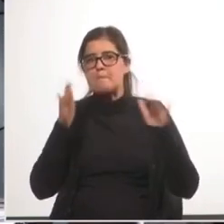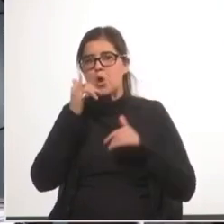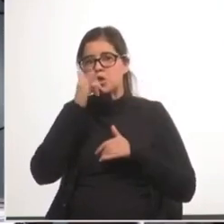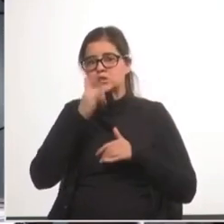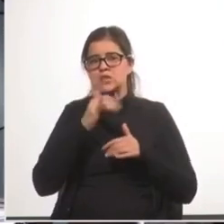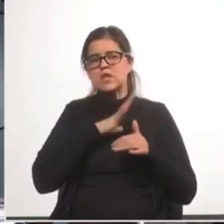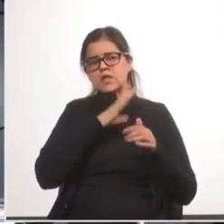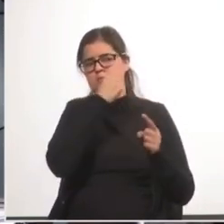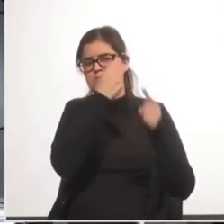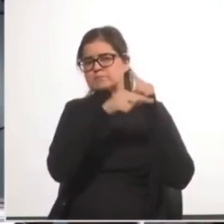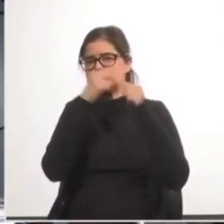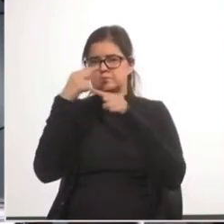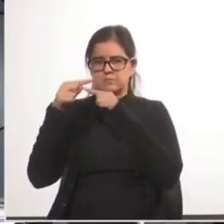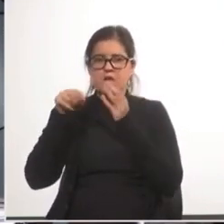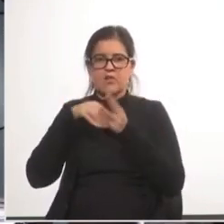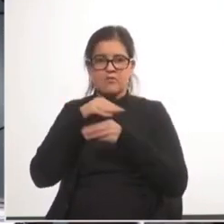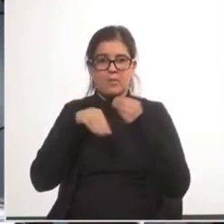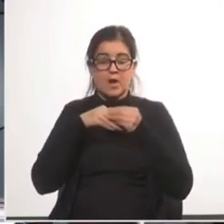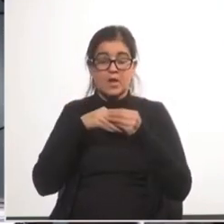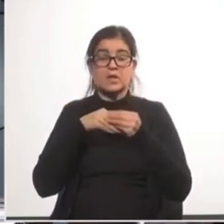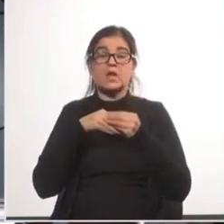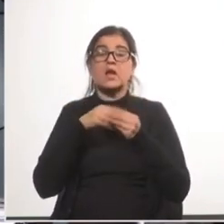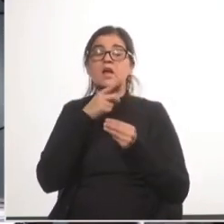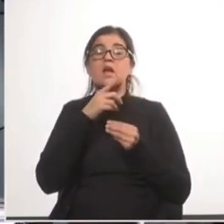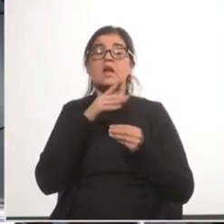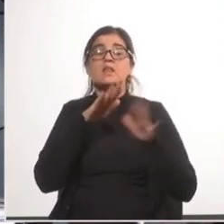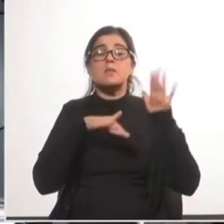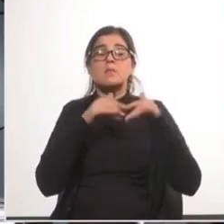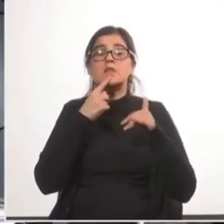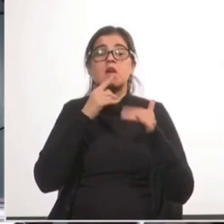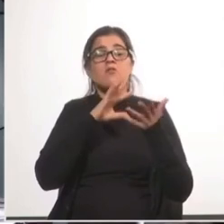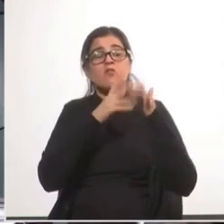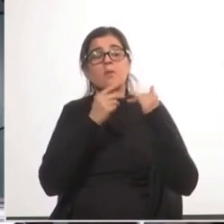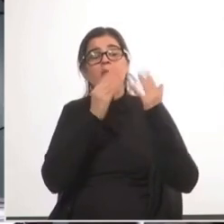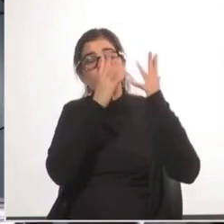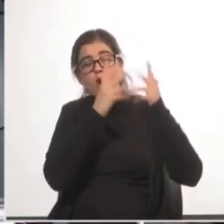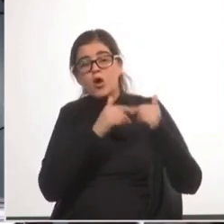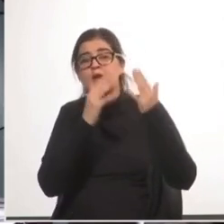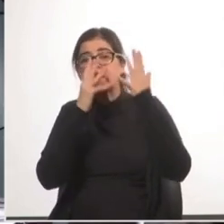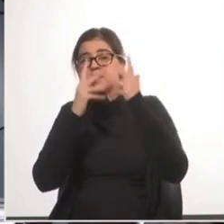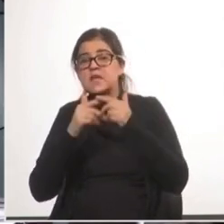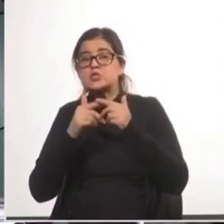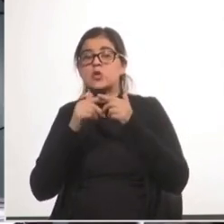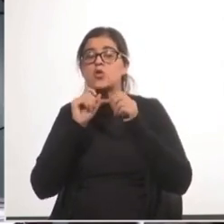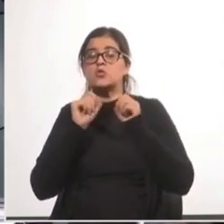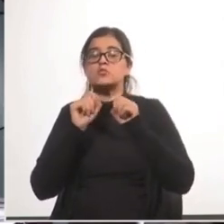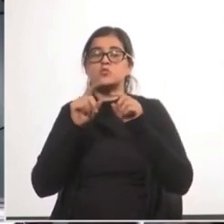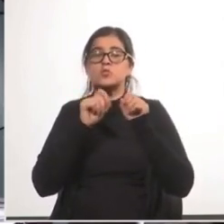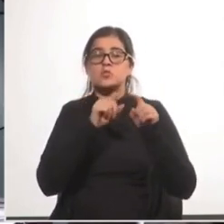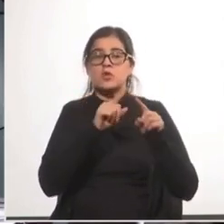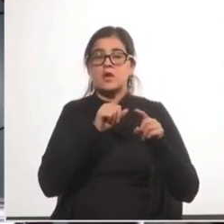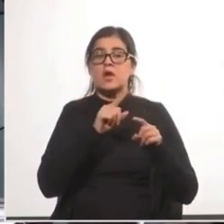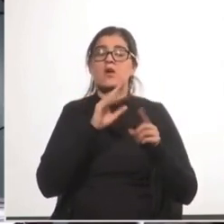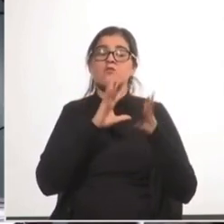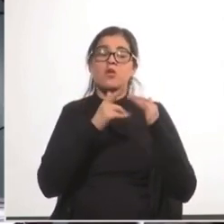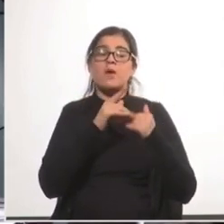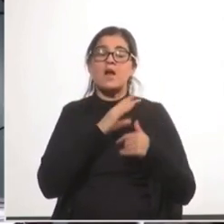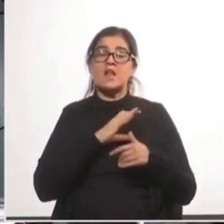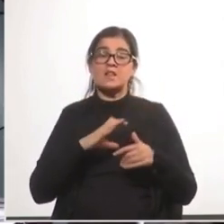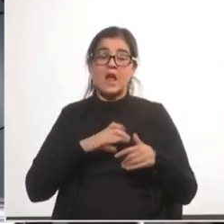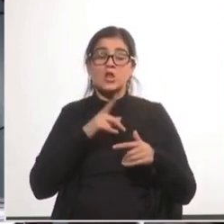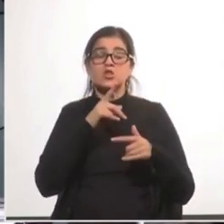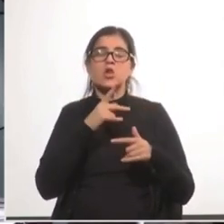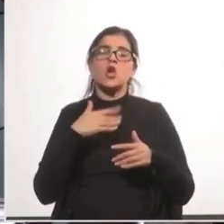y diverso, que responde a las diferentes formas de organización de los estados y le da un rol fundamental a